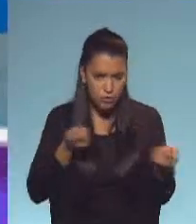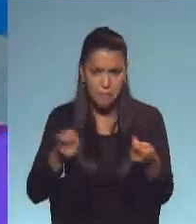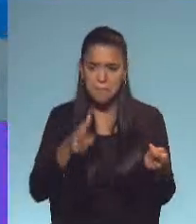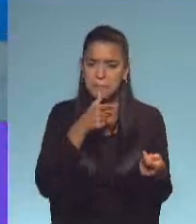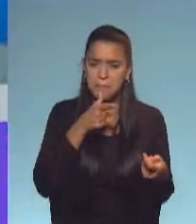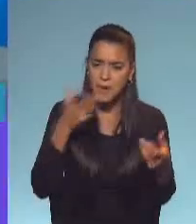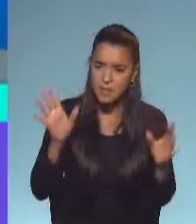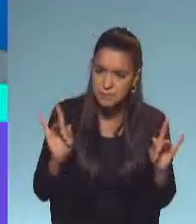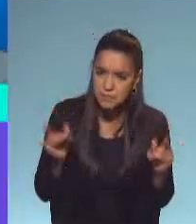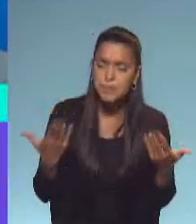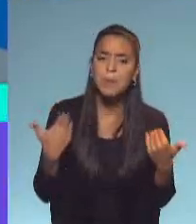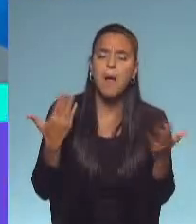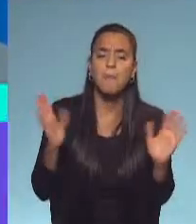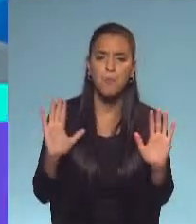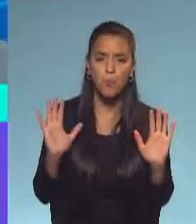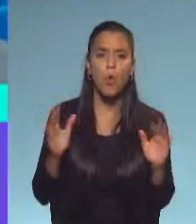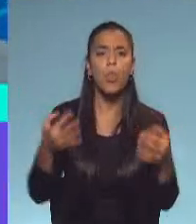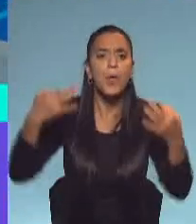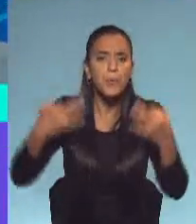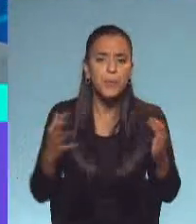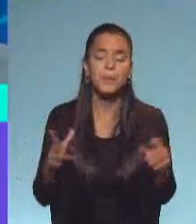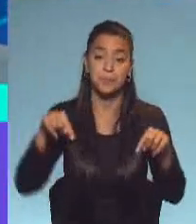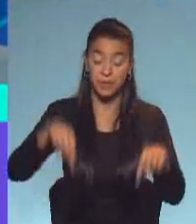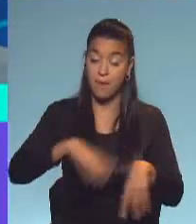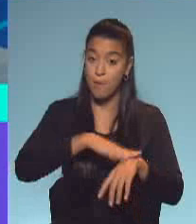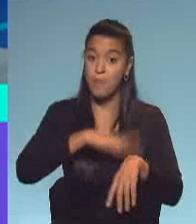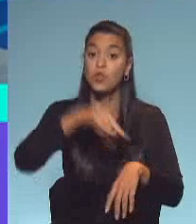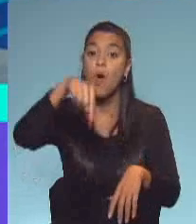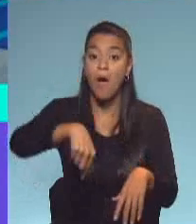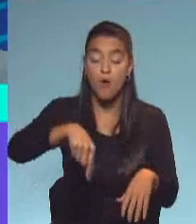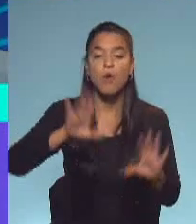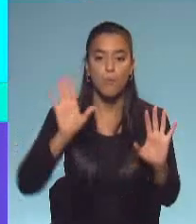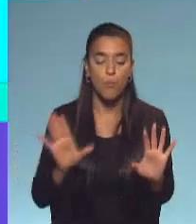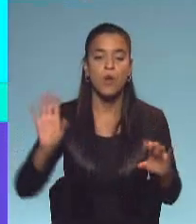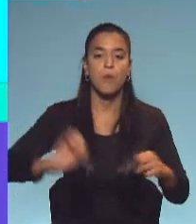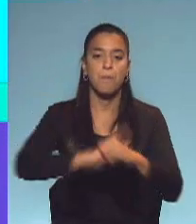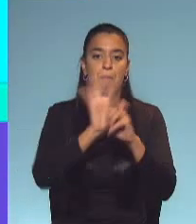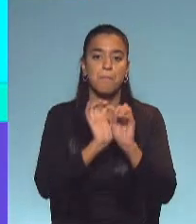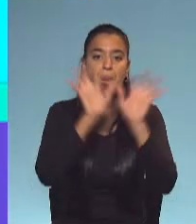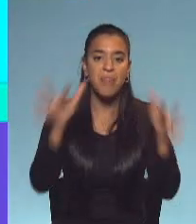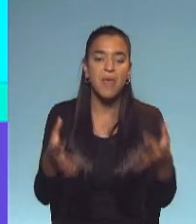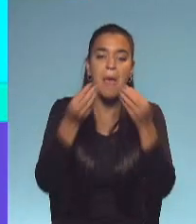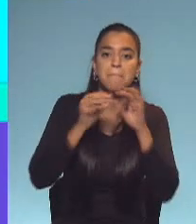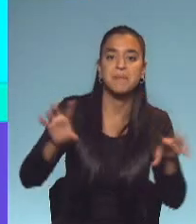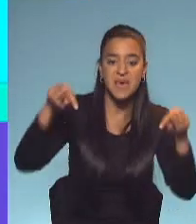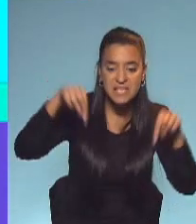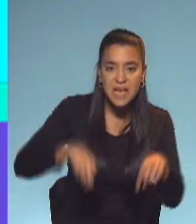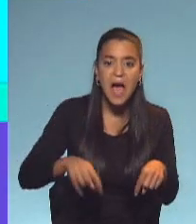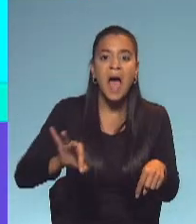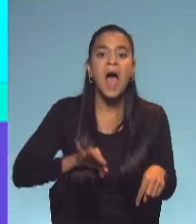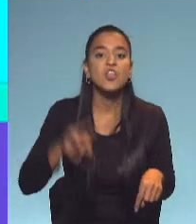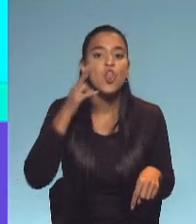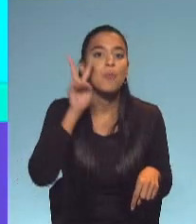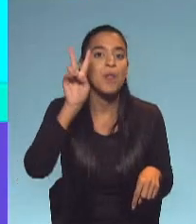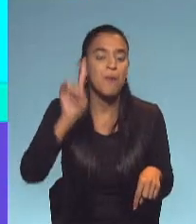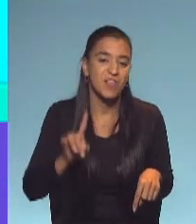este momento, para poder llegar a buen término. En este momento. En este momento, bueno, sí. La pandemia no va a empezar y a terminar no. en el año